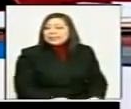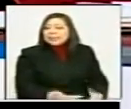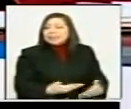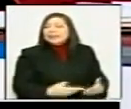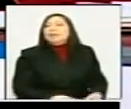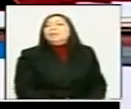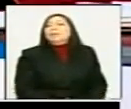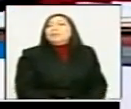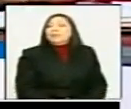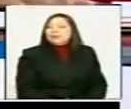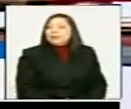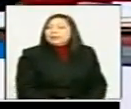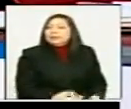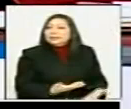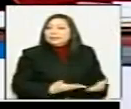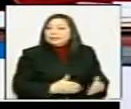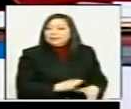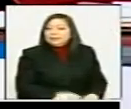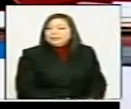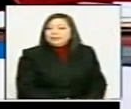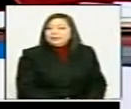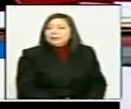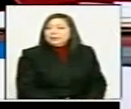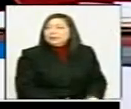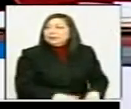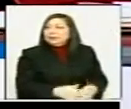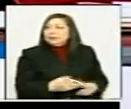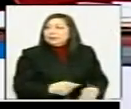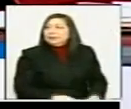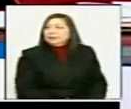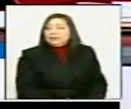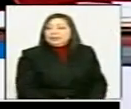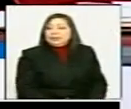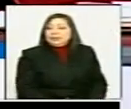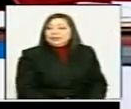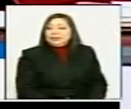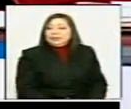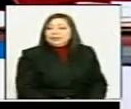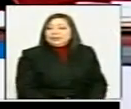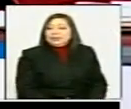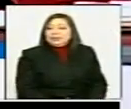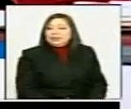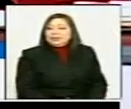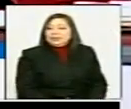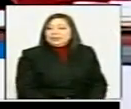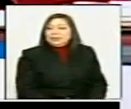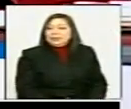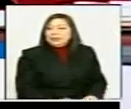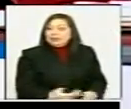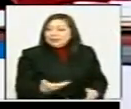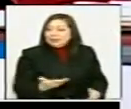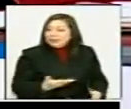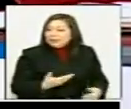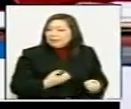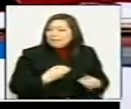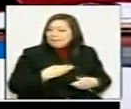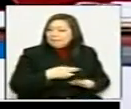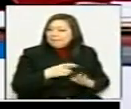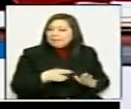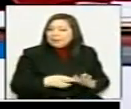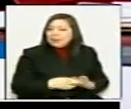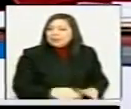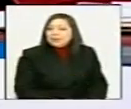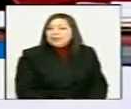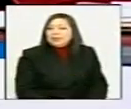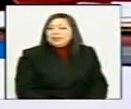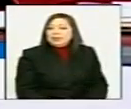Y la solidez de la sustentación, que yo tengo que felicitar a los técnicos del proyecto Gallaga,